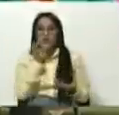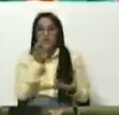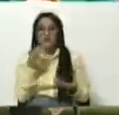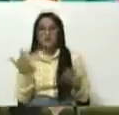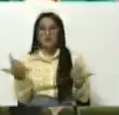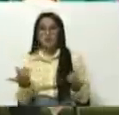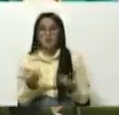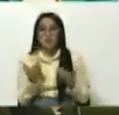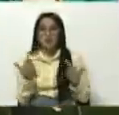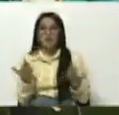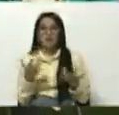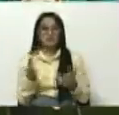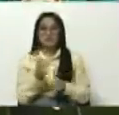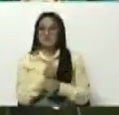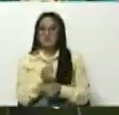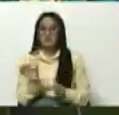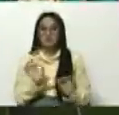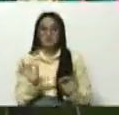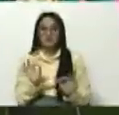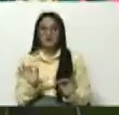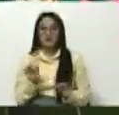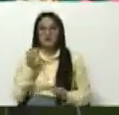todavía los buscan sin encontrarlo.